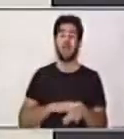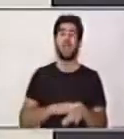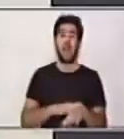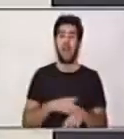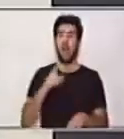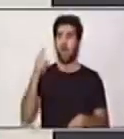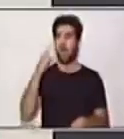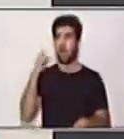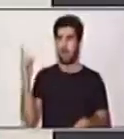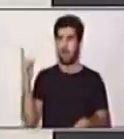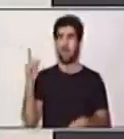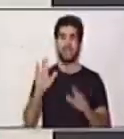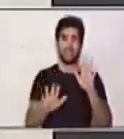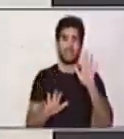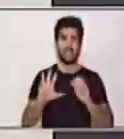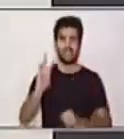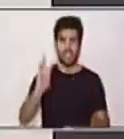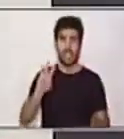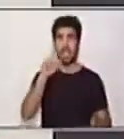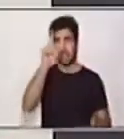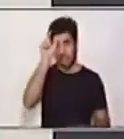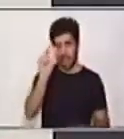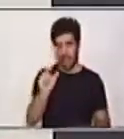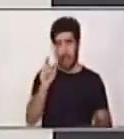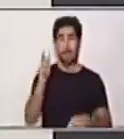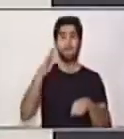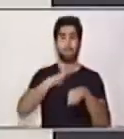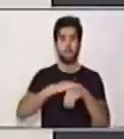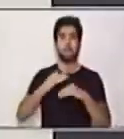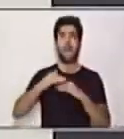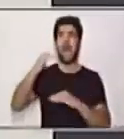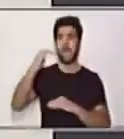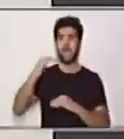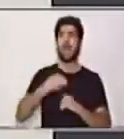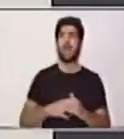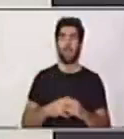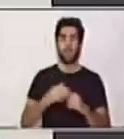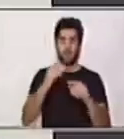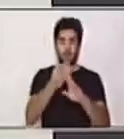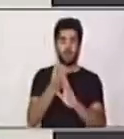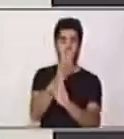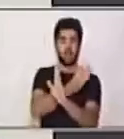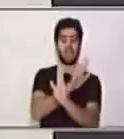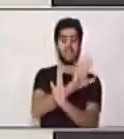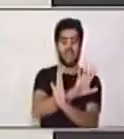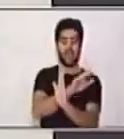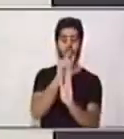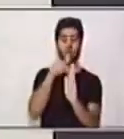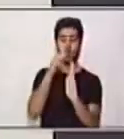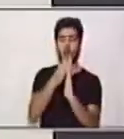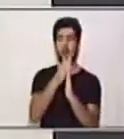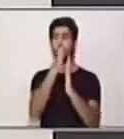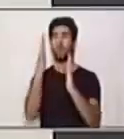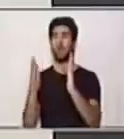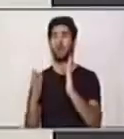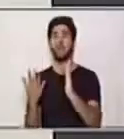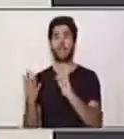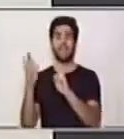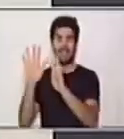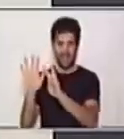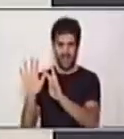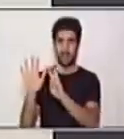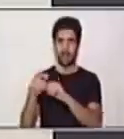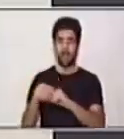mayor frecuencia. La frecuencia anterior a esta es 5 y la frecuencia posterior es